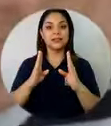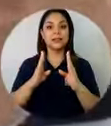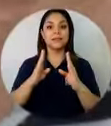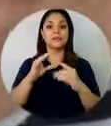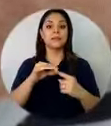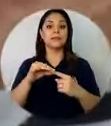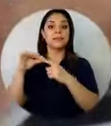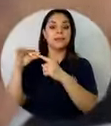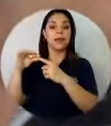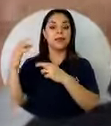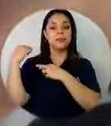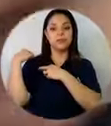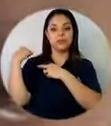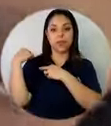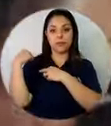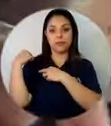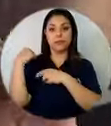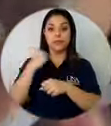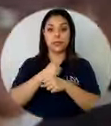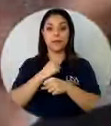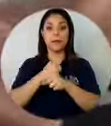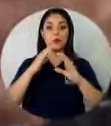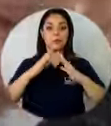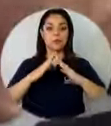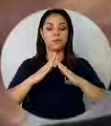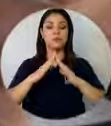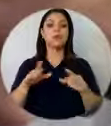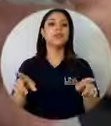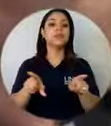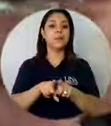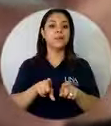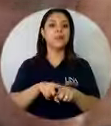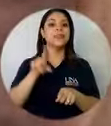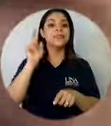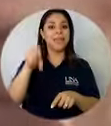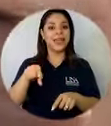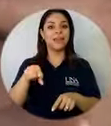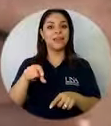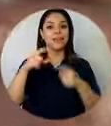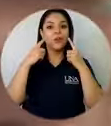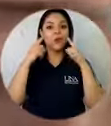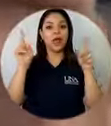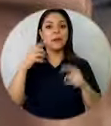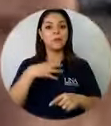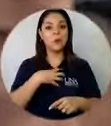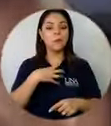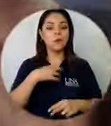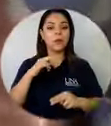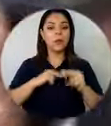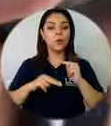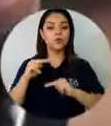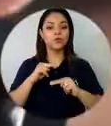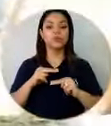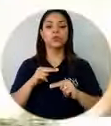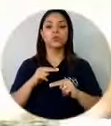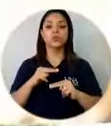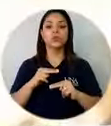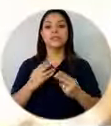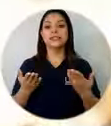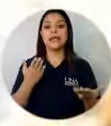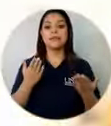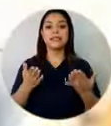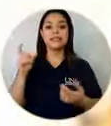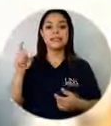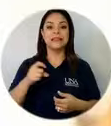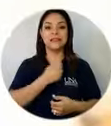dedicarse, ser las principales responsables del trabajo doméstico, pero además tienen que llevar adelante su propio negocio, y